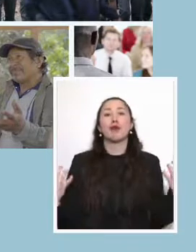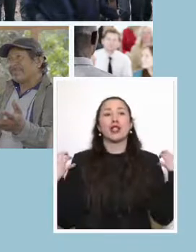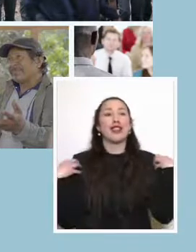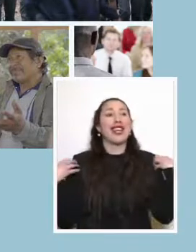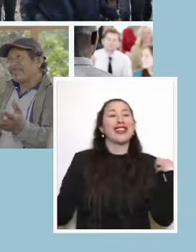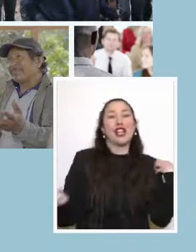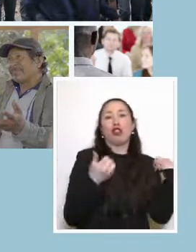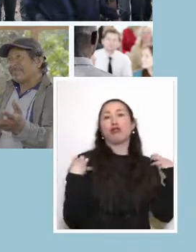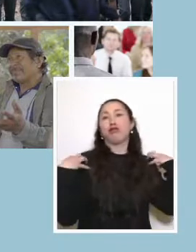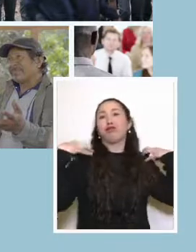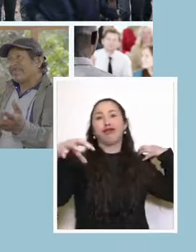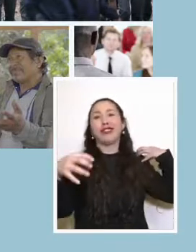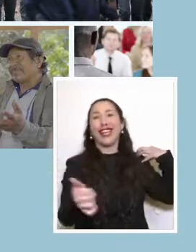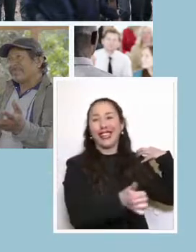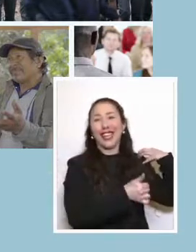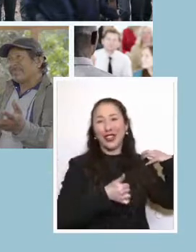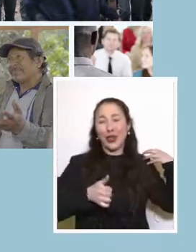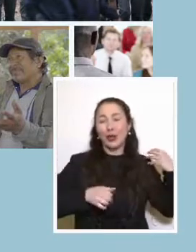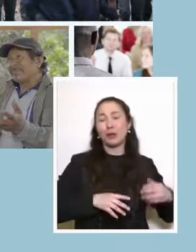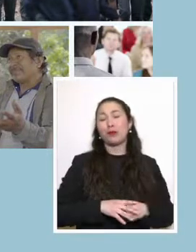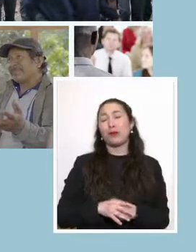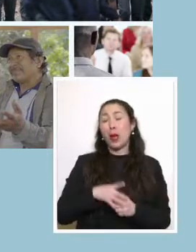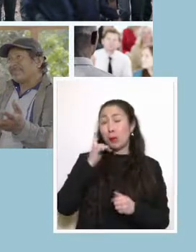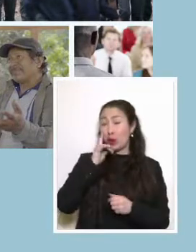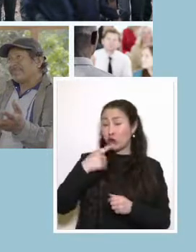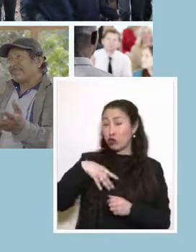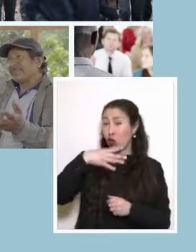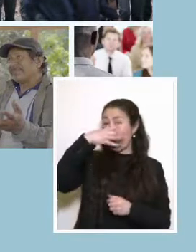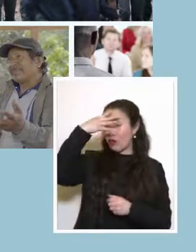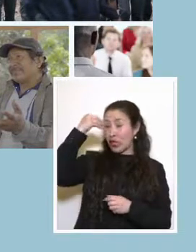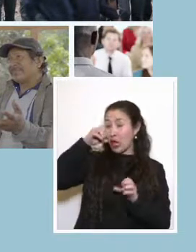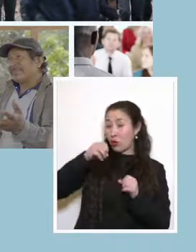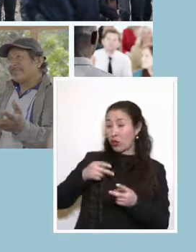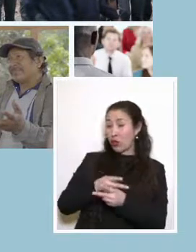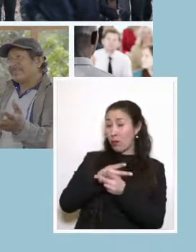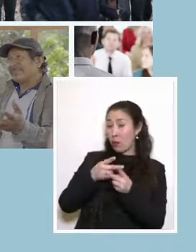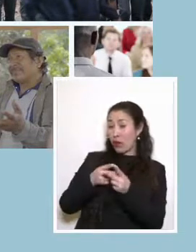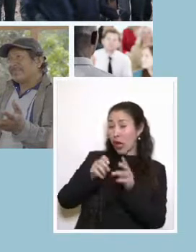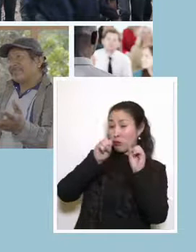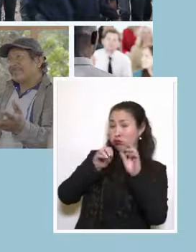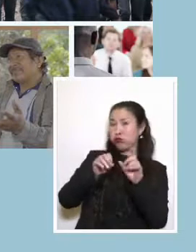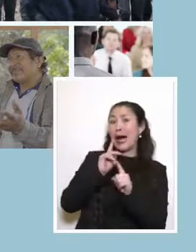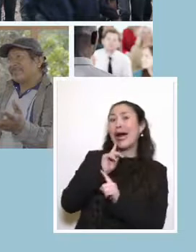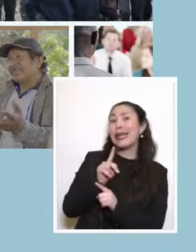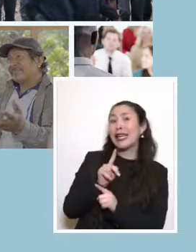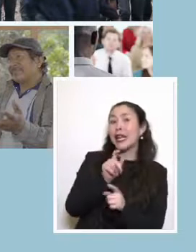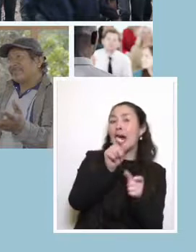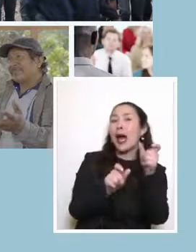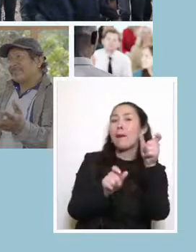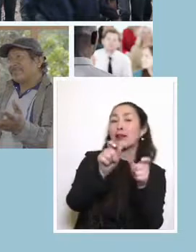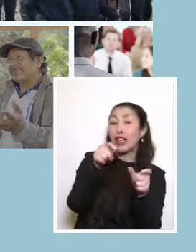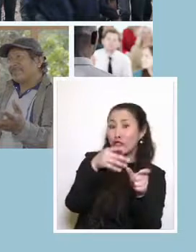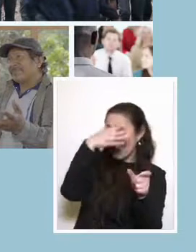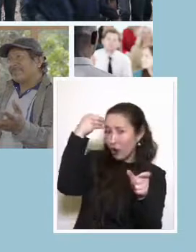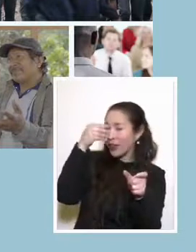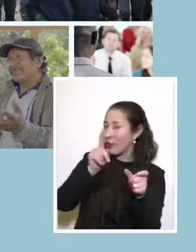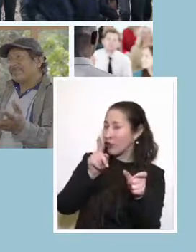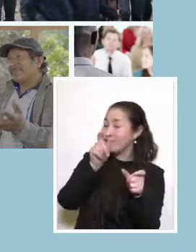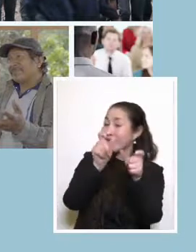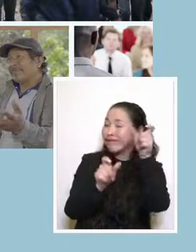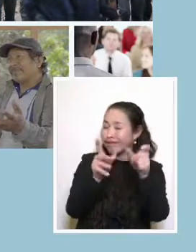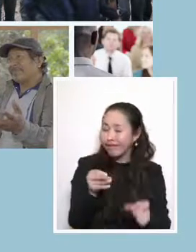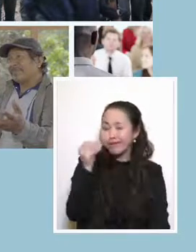nunca debemos olvidar que la educación pública educa a personas y refuerza nuestra